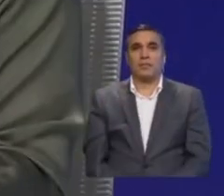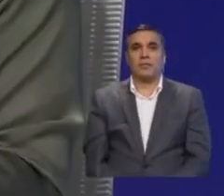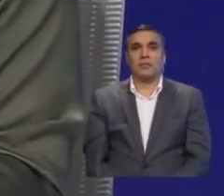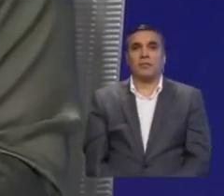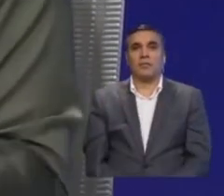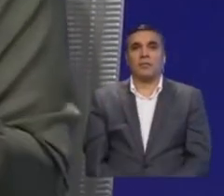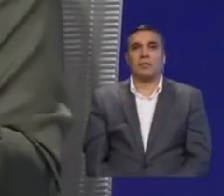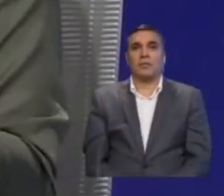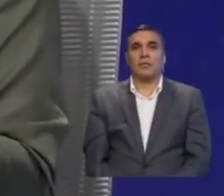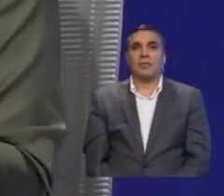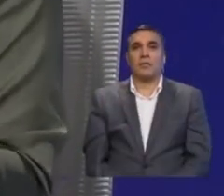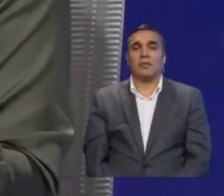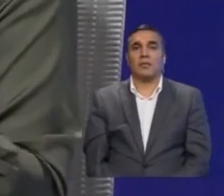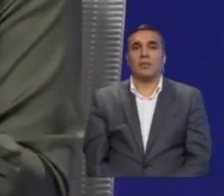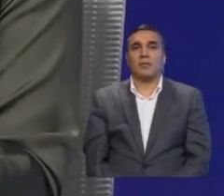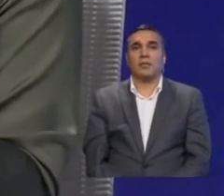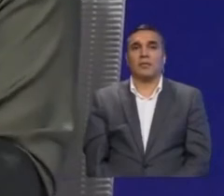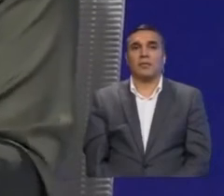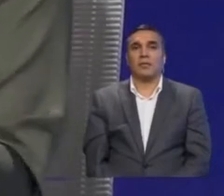No se me rompa.